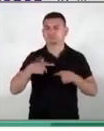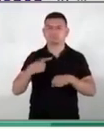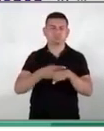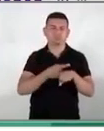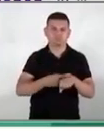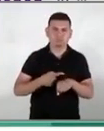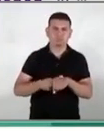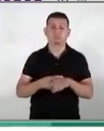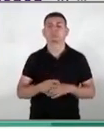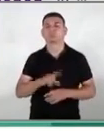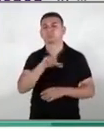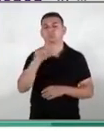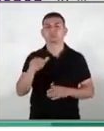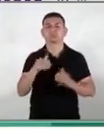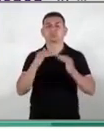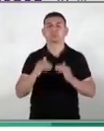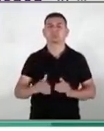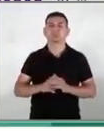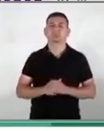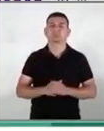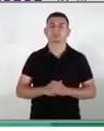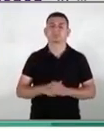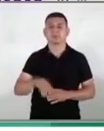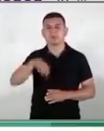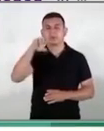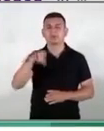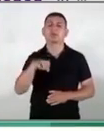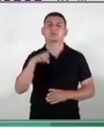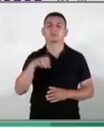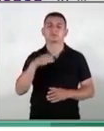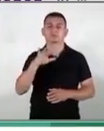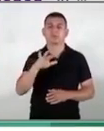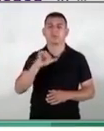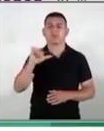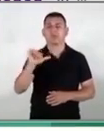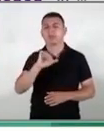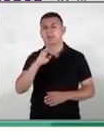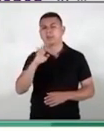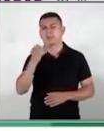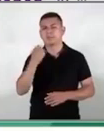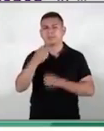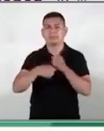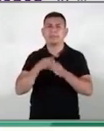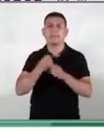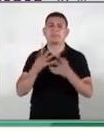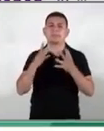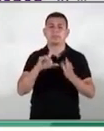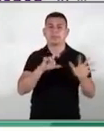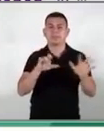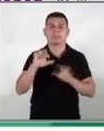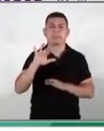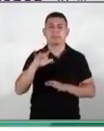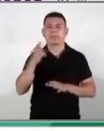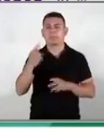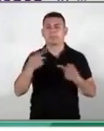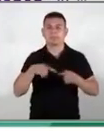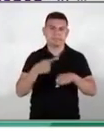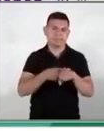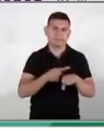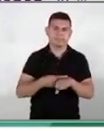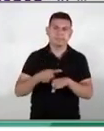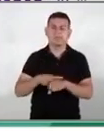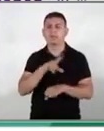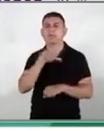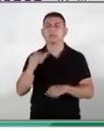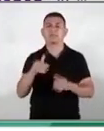casos, seguido del grupo de edad de 50 a 59 años con 751 casos